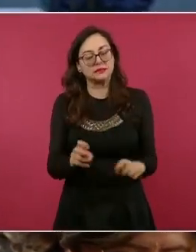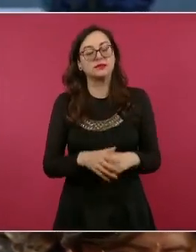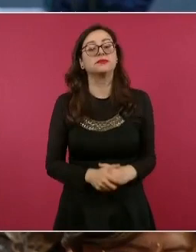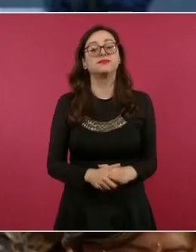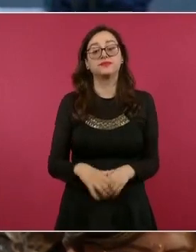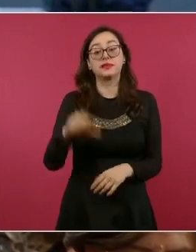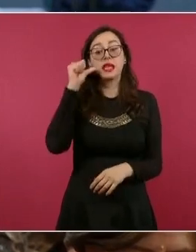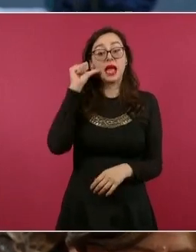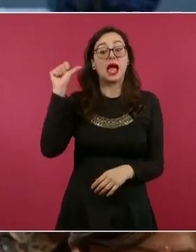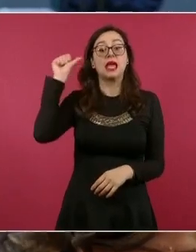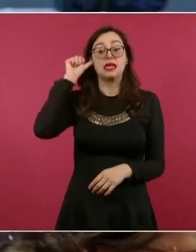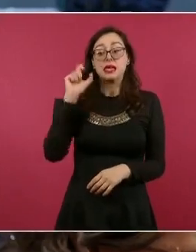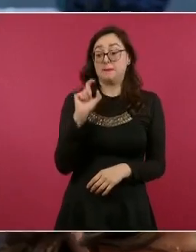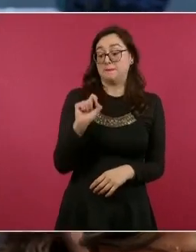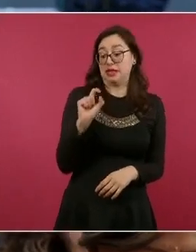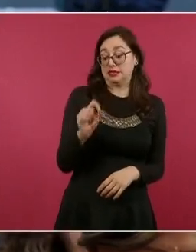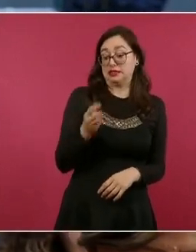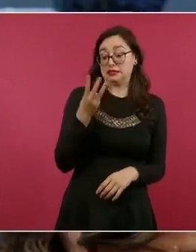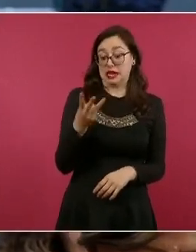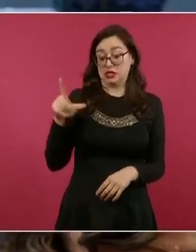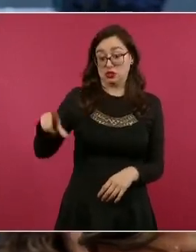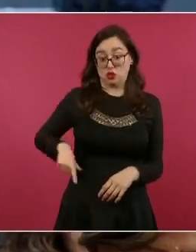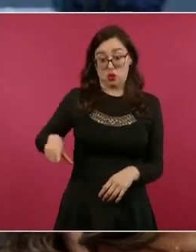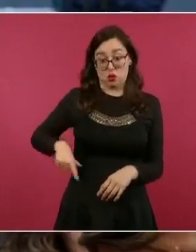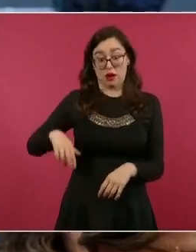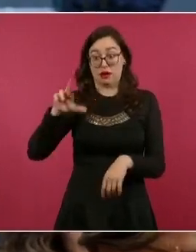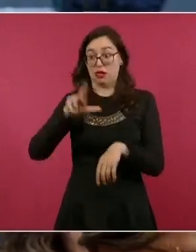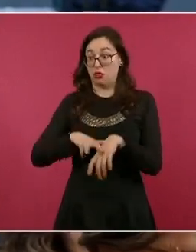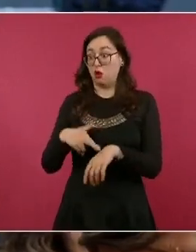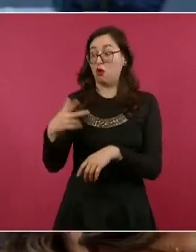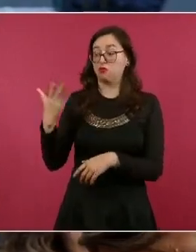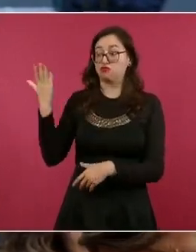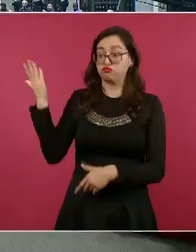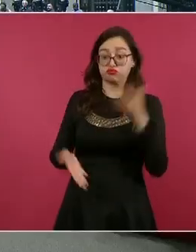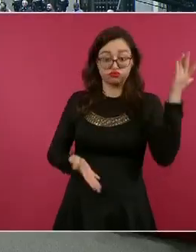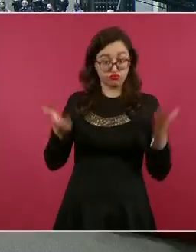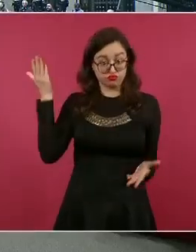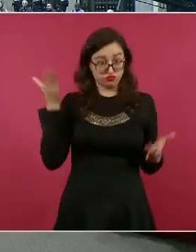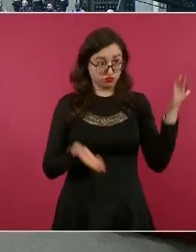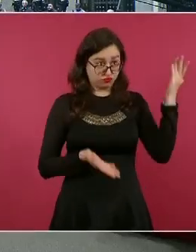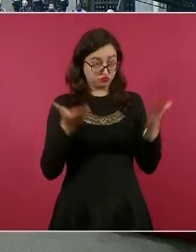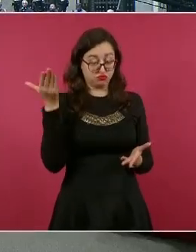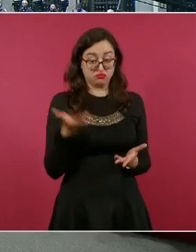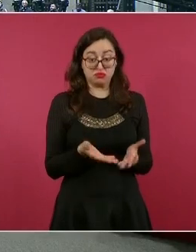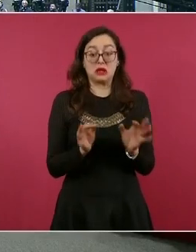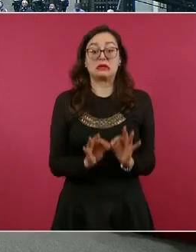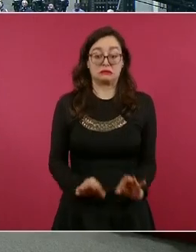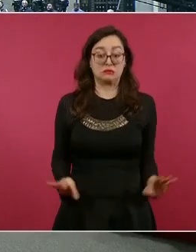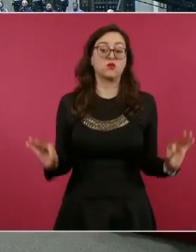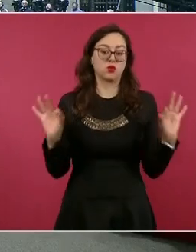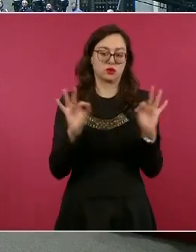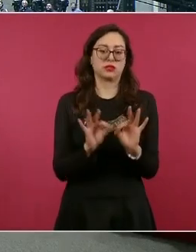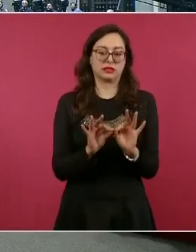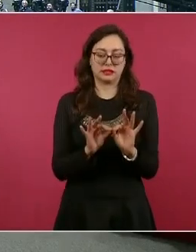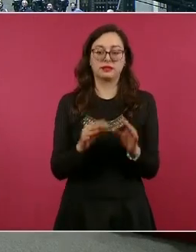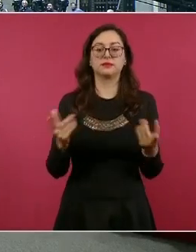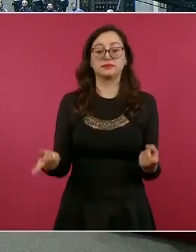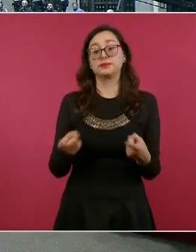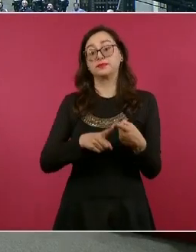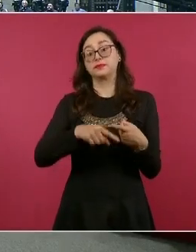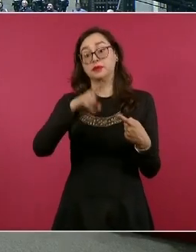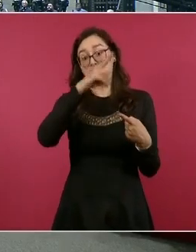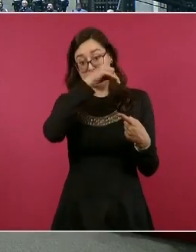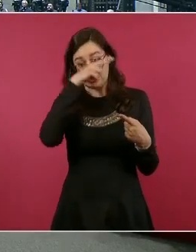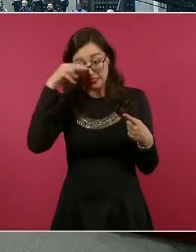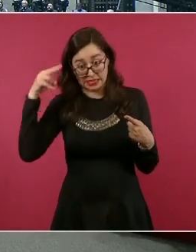aquí 23 gobernadores, un tema importante, y entre esos gobernadores estaban justamente el de Nayarit,